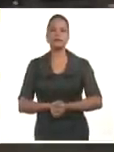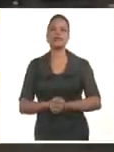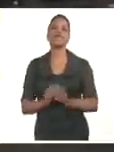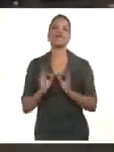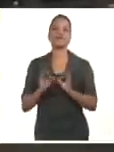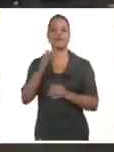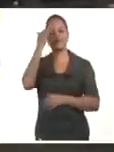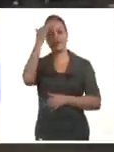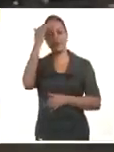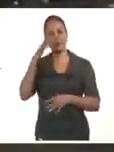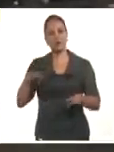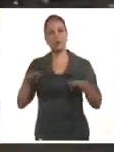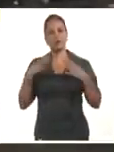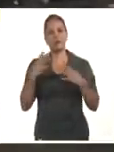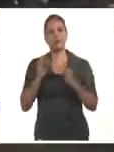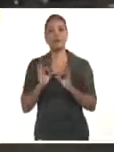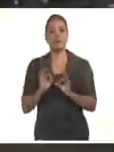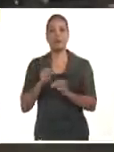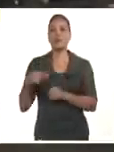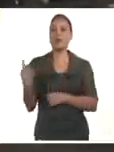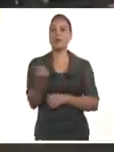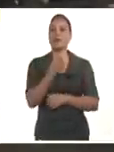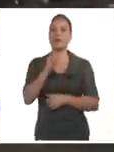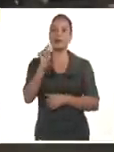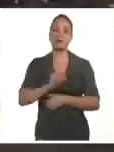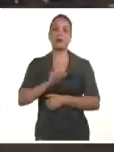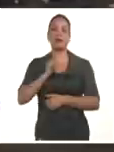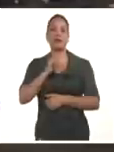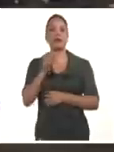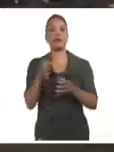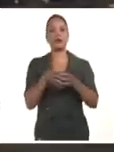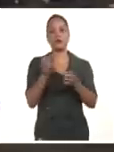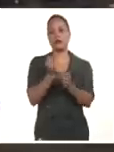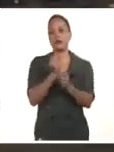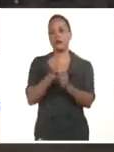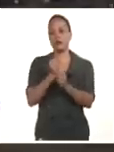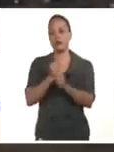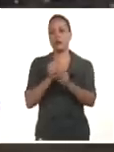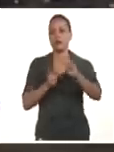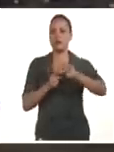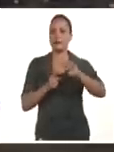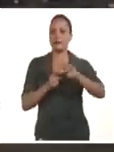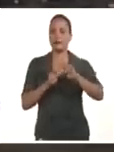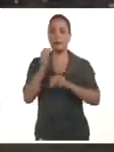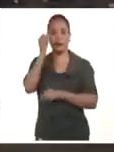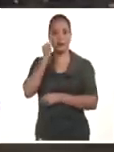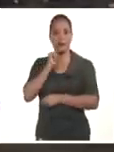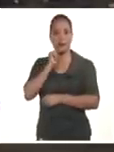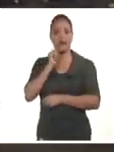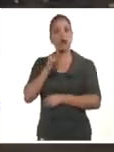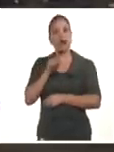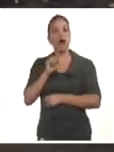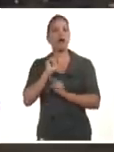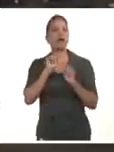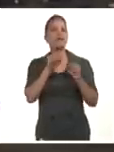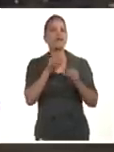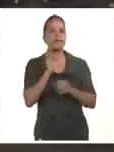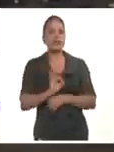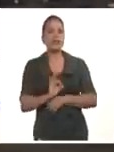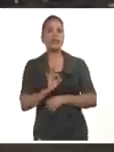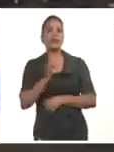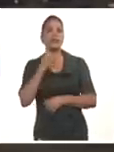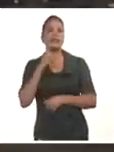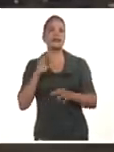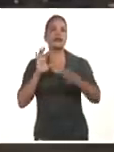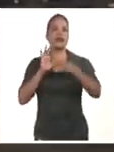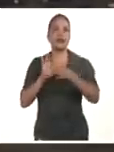Sí, el saludo para ustedes, por supuesto, para toda la teleaudiencia del noticiero estelar sabatino que ahora mismo se encuentra en nuestra